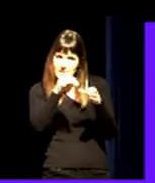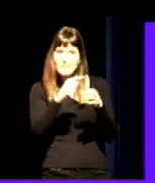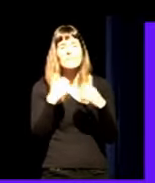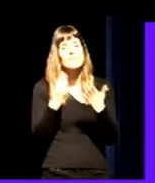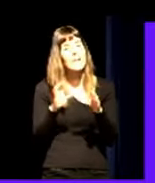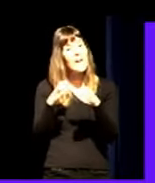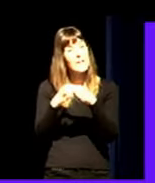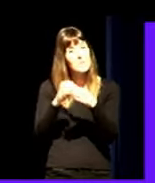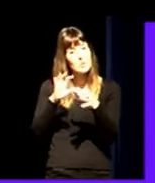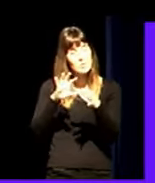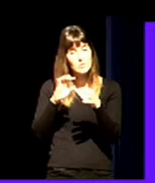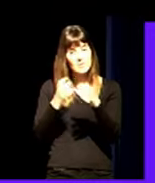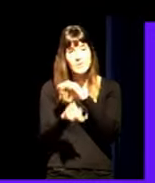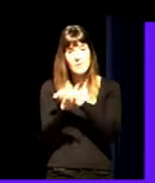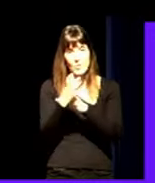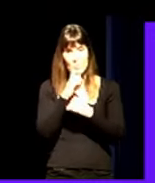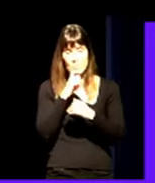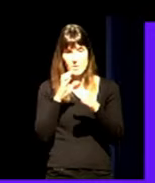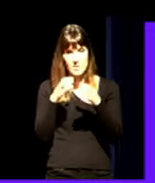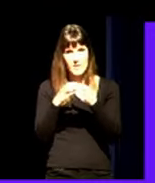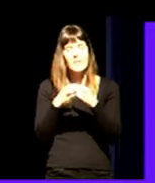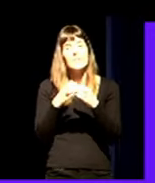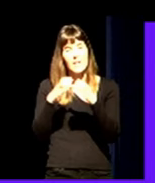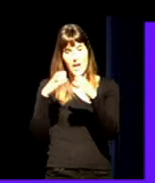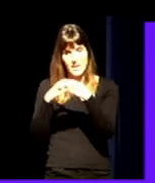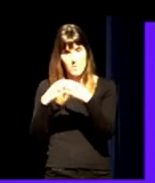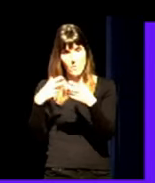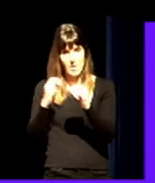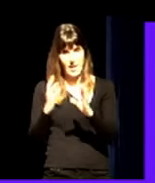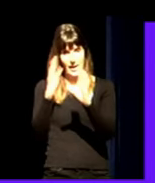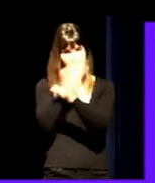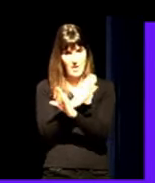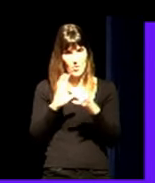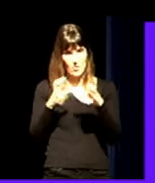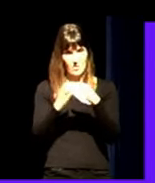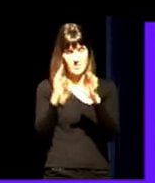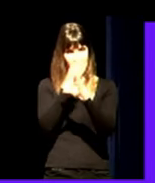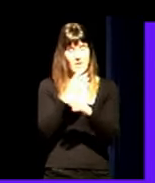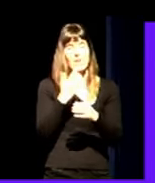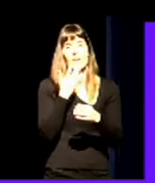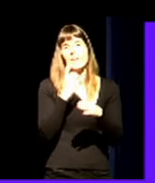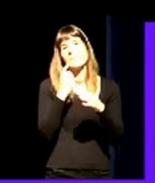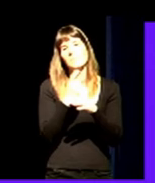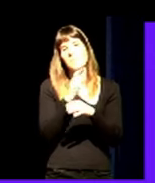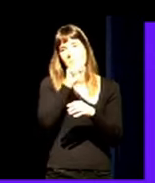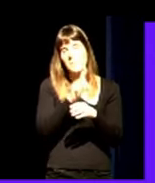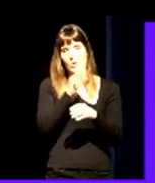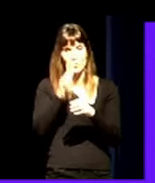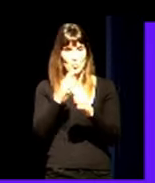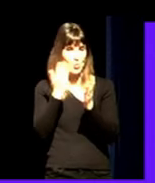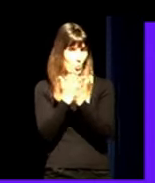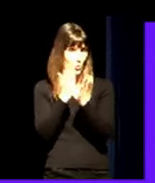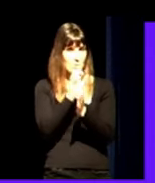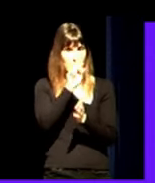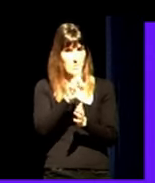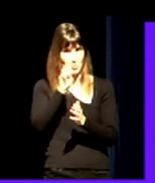los equipos a transitar los relevos. Cuando los alumnos pasan de primero a segundo, de segundo a tercero, nosotros siempre